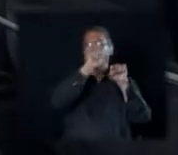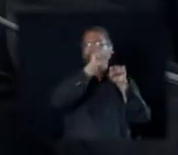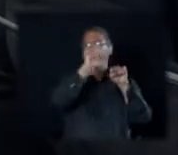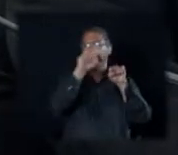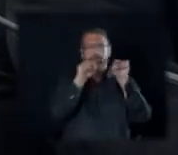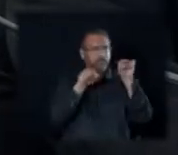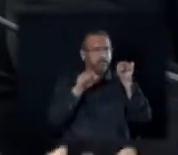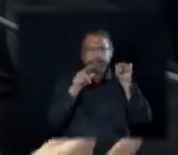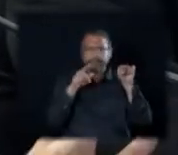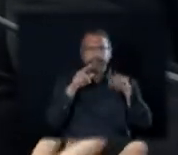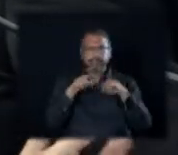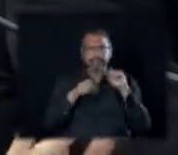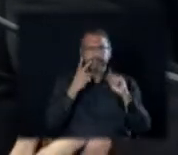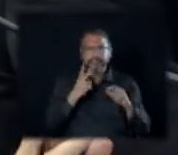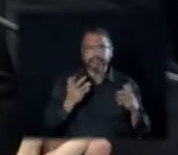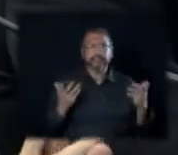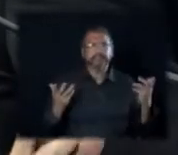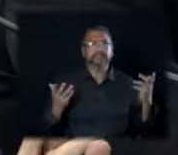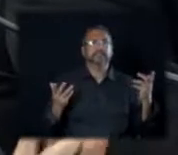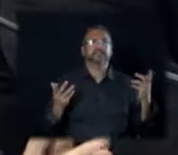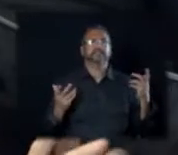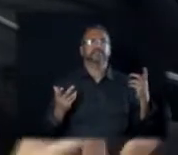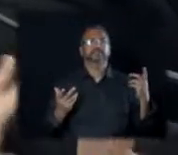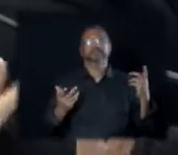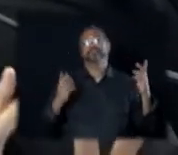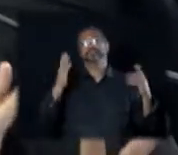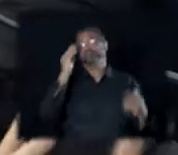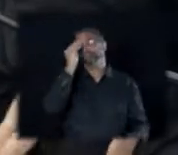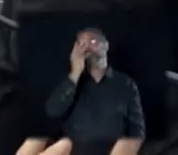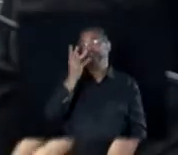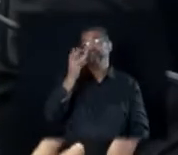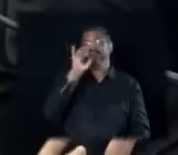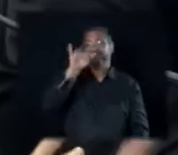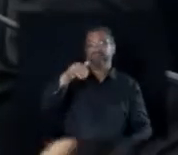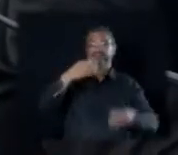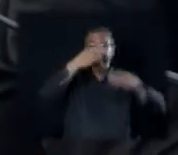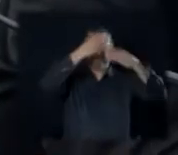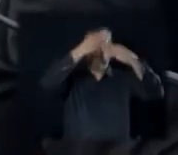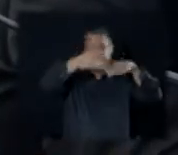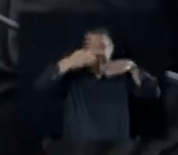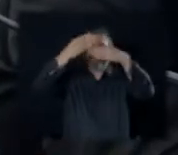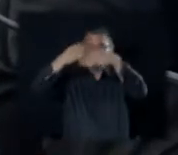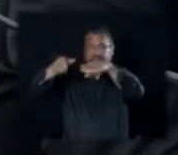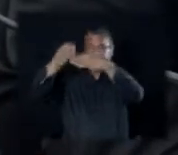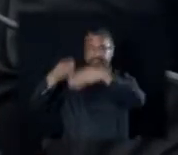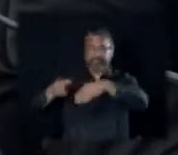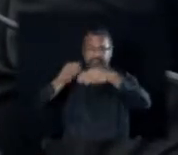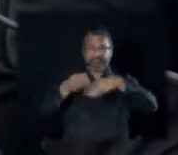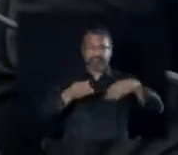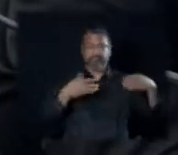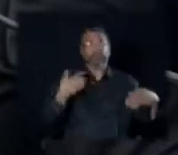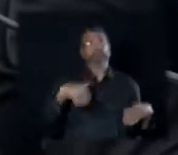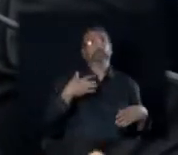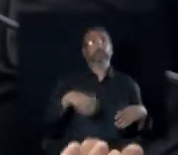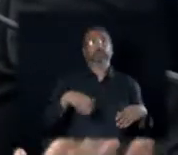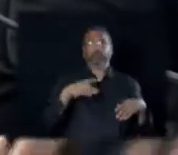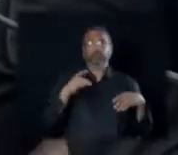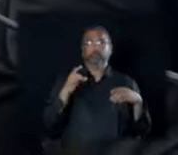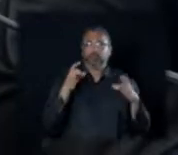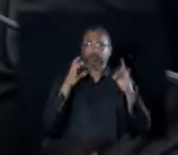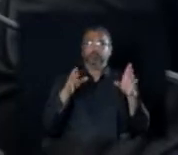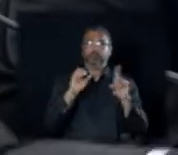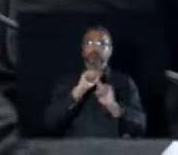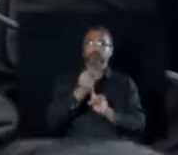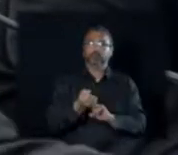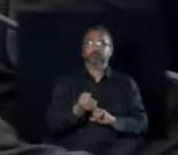Y, por ejemplo, las corporaciones públicas ni siquiera se puede ver el estado de cuentas. Así que yo diría que la fragmentación del sistema de contabilidad es